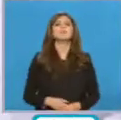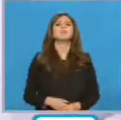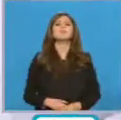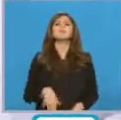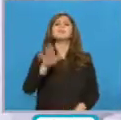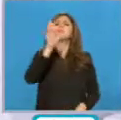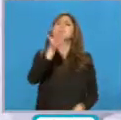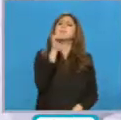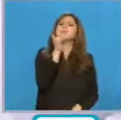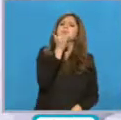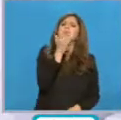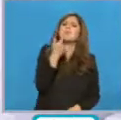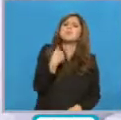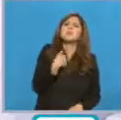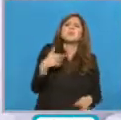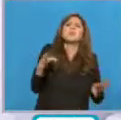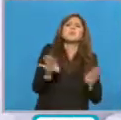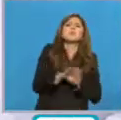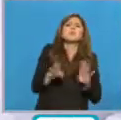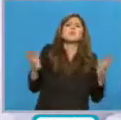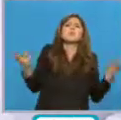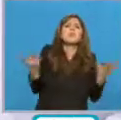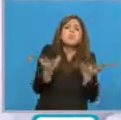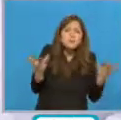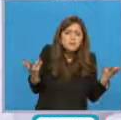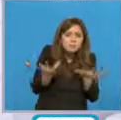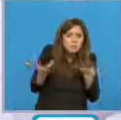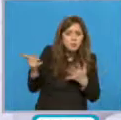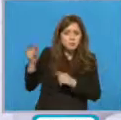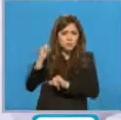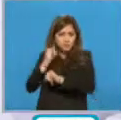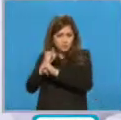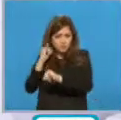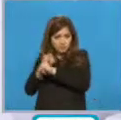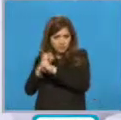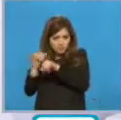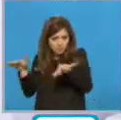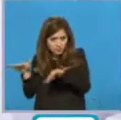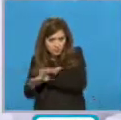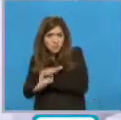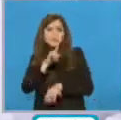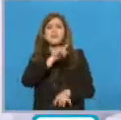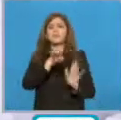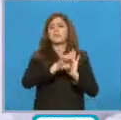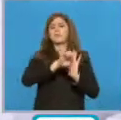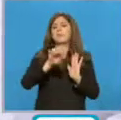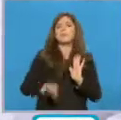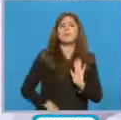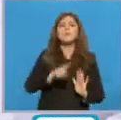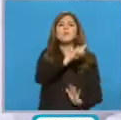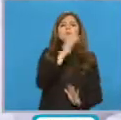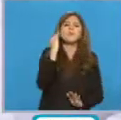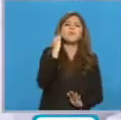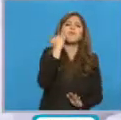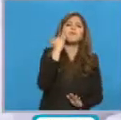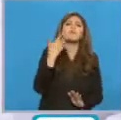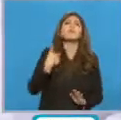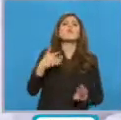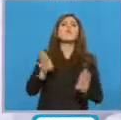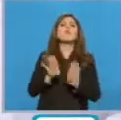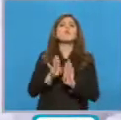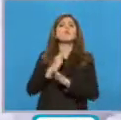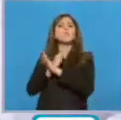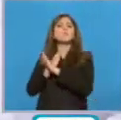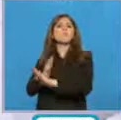podemos hacer? Y ahora sí vamos a enfocarnos como a estas redes sociales. Con Facebook, por ejemplo, ¿cómo podemos poner estos